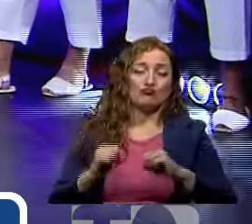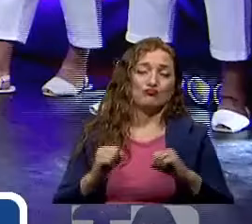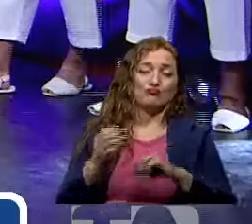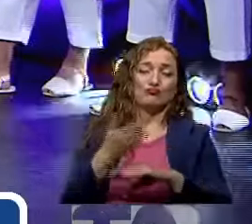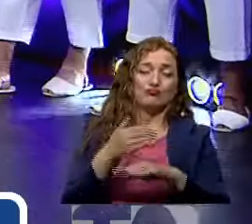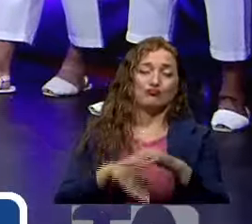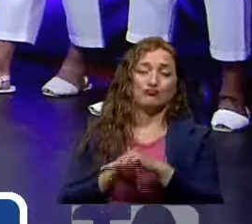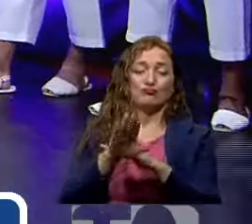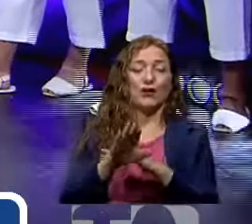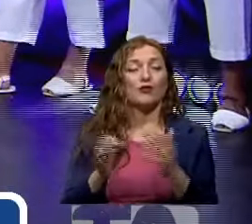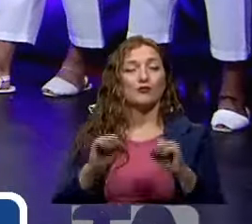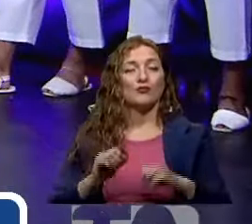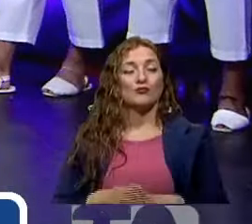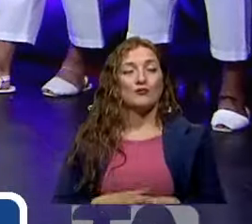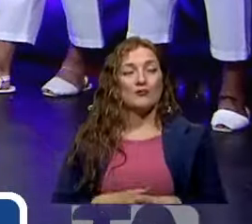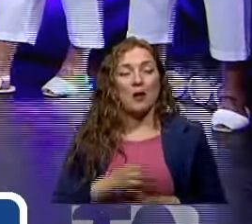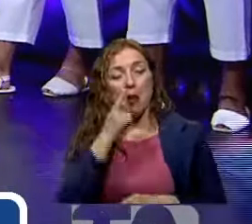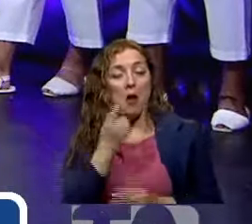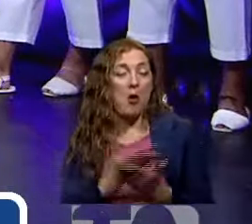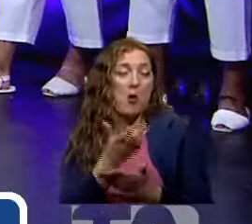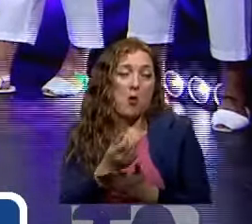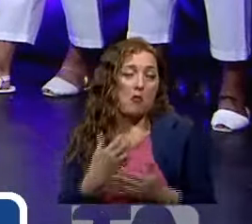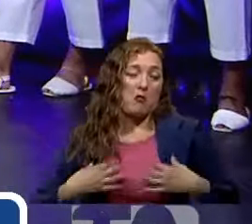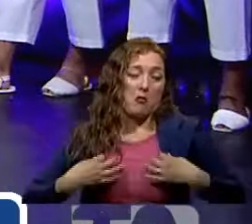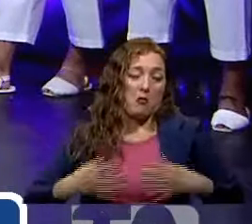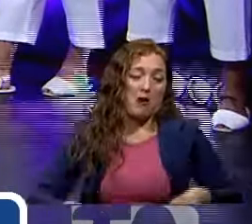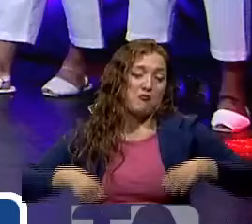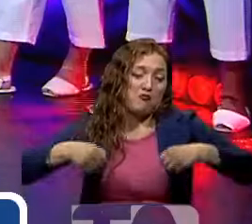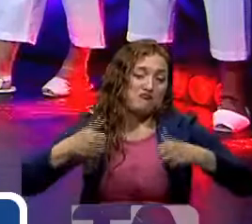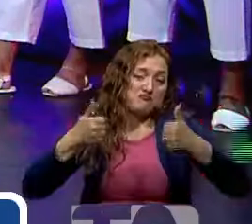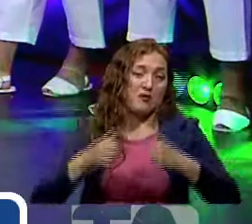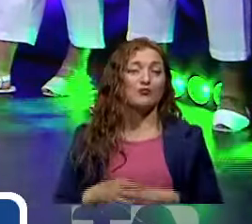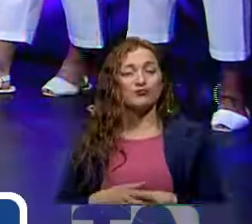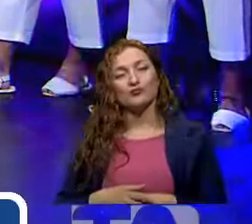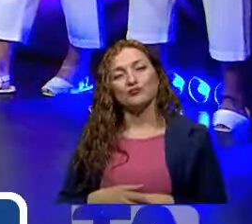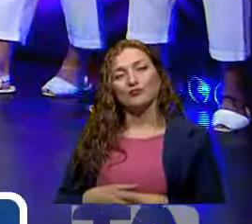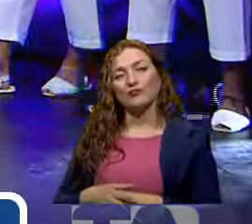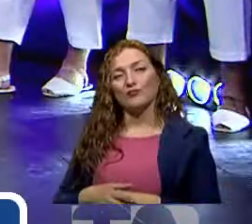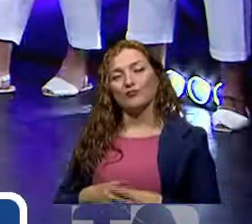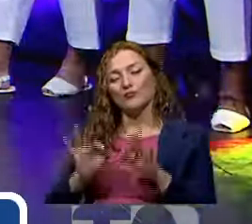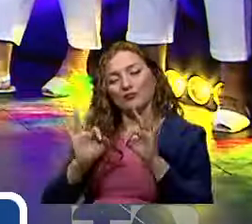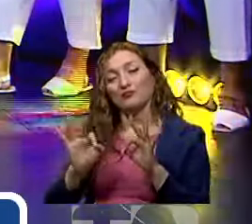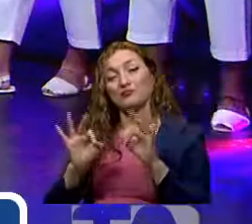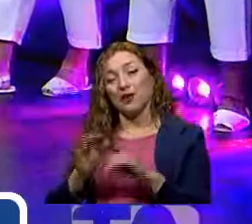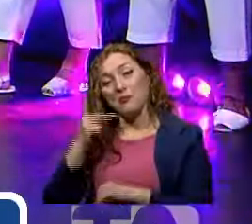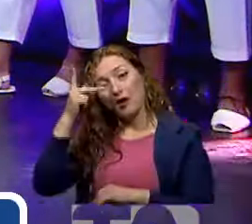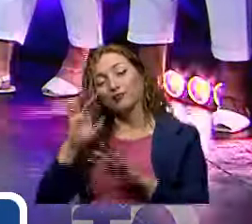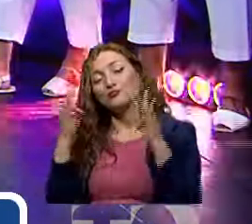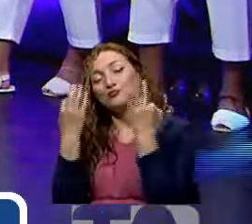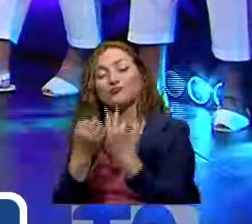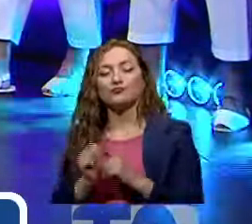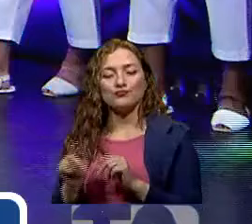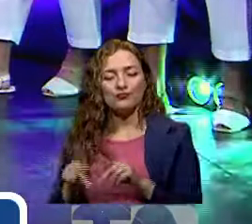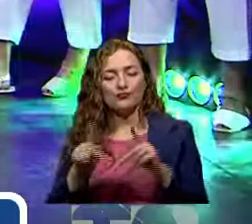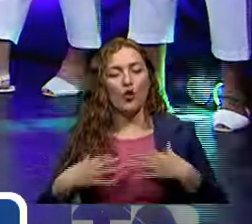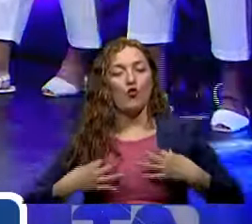manera ingresar para que los papitos hagan sus compras de acuerdo. Perfecto, me parece una muy buena opción, exactamente, para los padres de familia que vayan